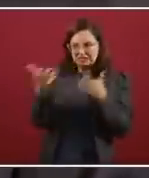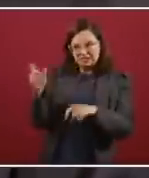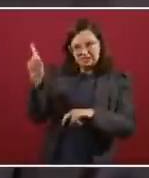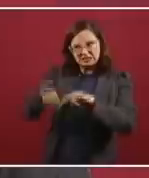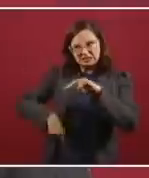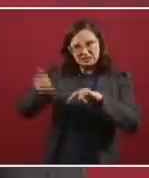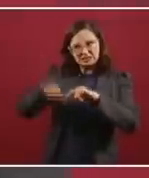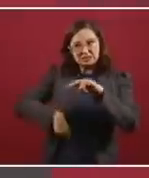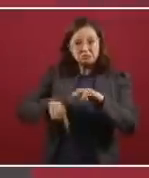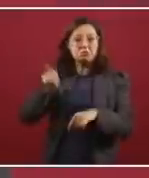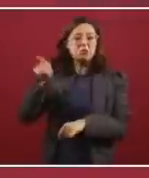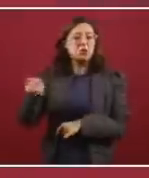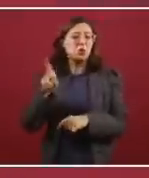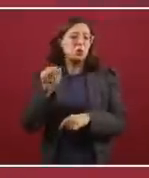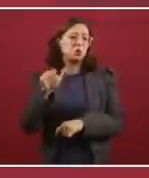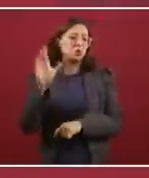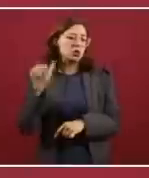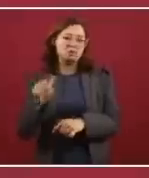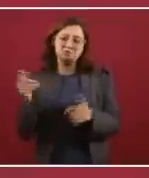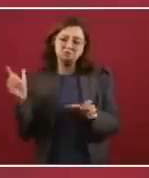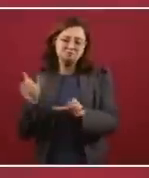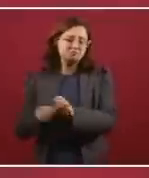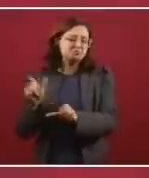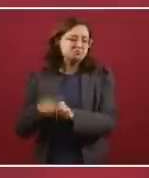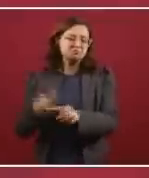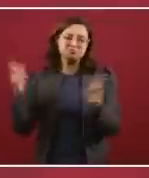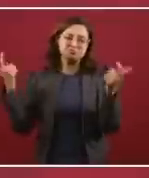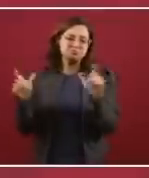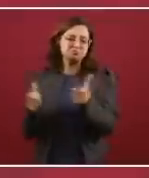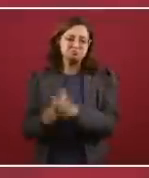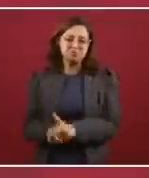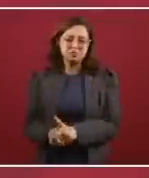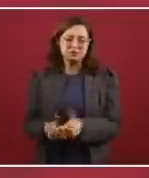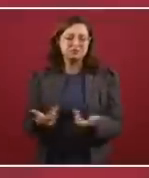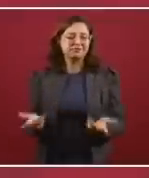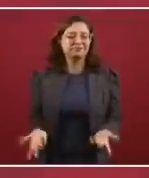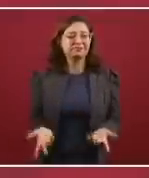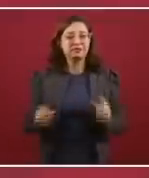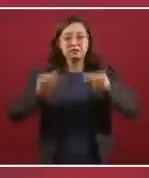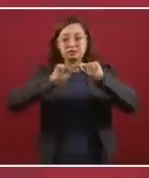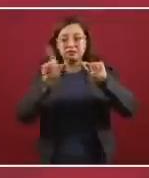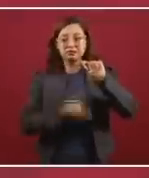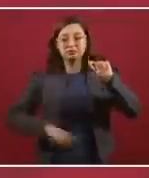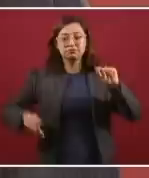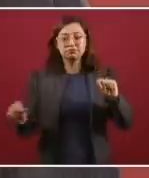la composición, ¿cómo es a nivel nacional?